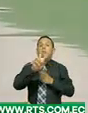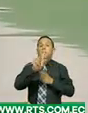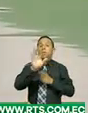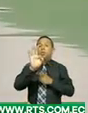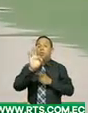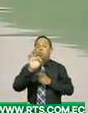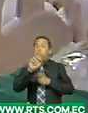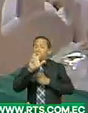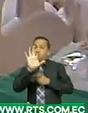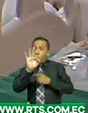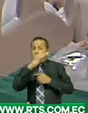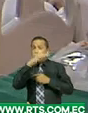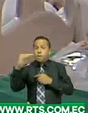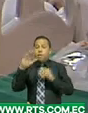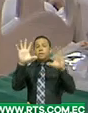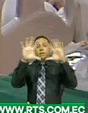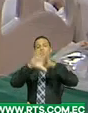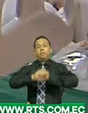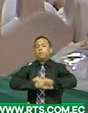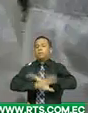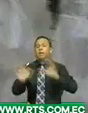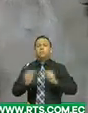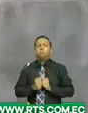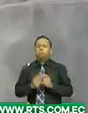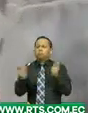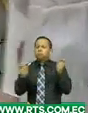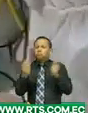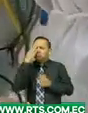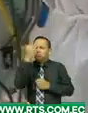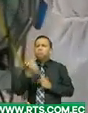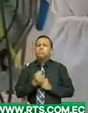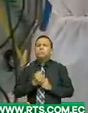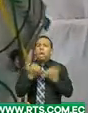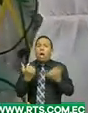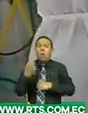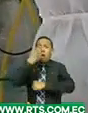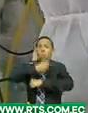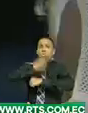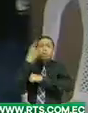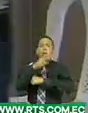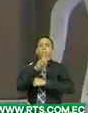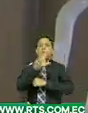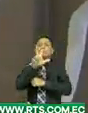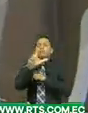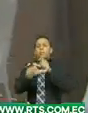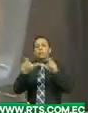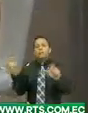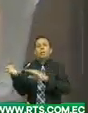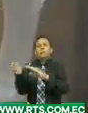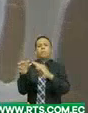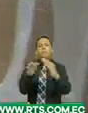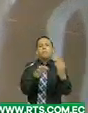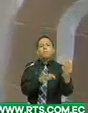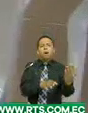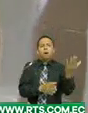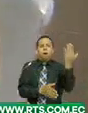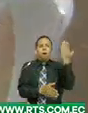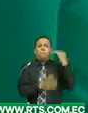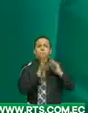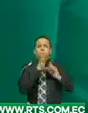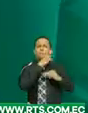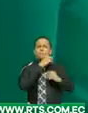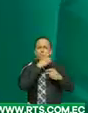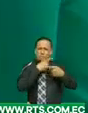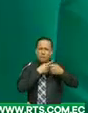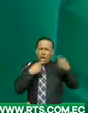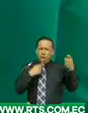toma porque la cifra de muertes diarias no baja de 23 y solo en marzo, un año después de la pandemia,